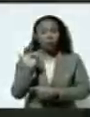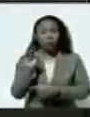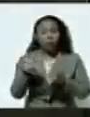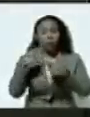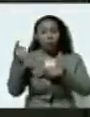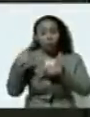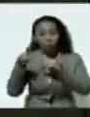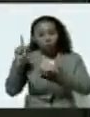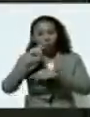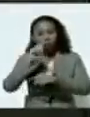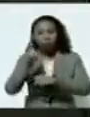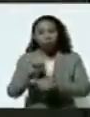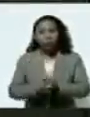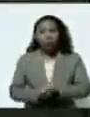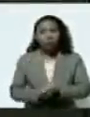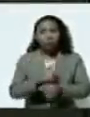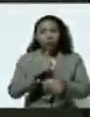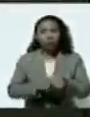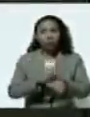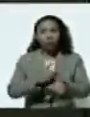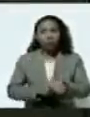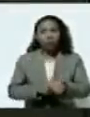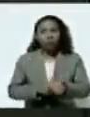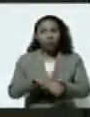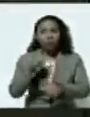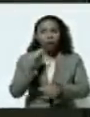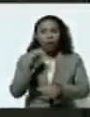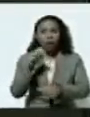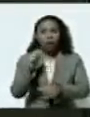pregunta. Por el tiempo, Ana Rodríguez.